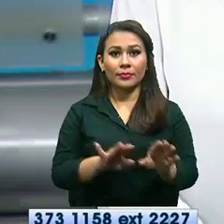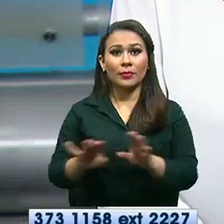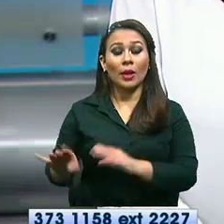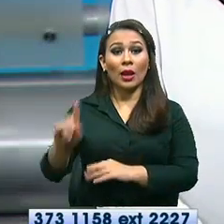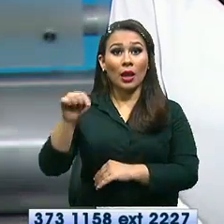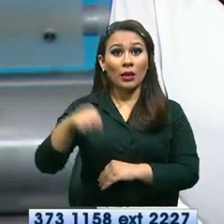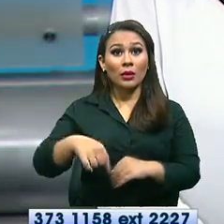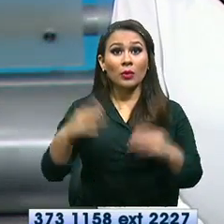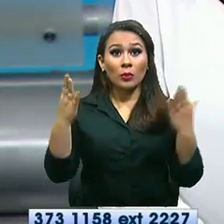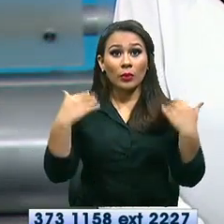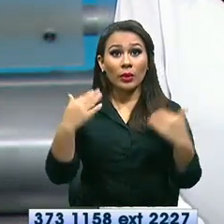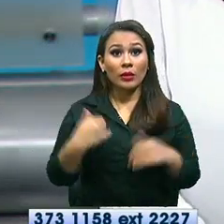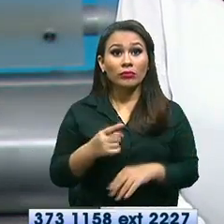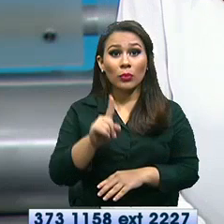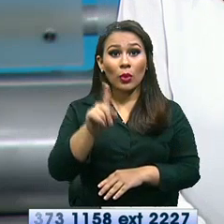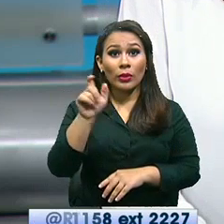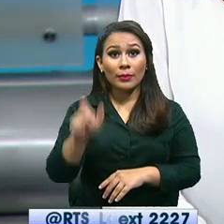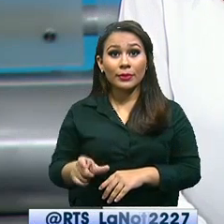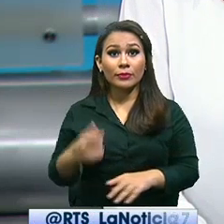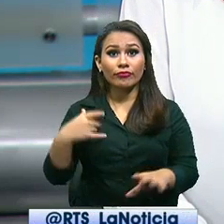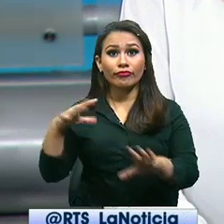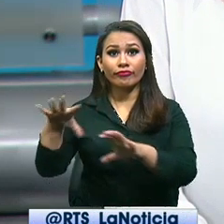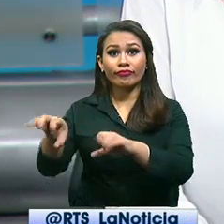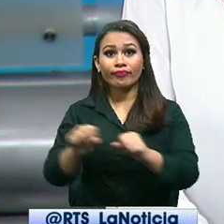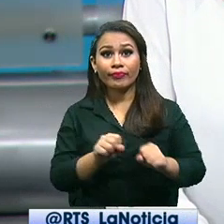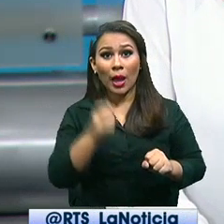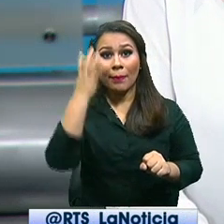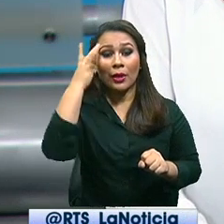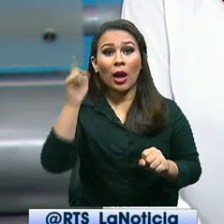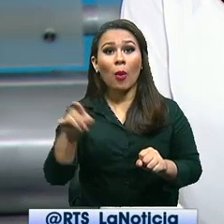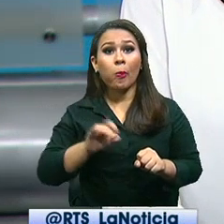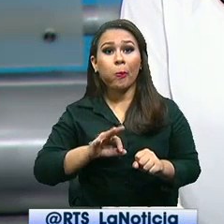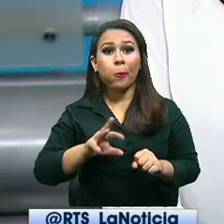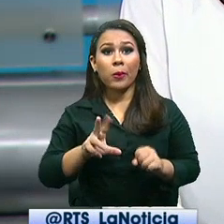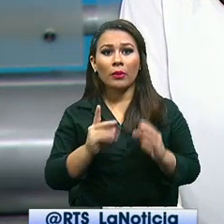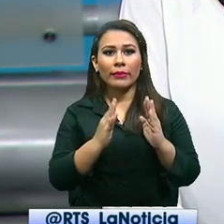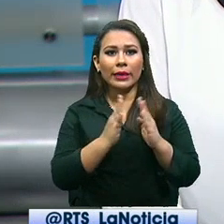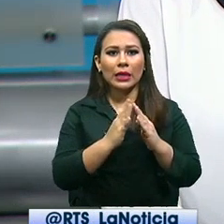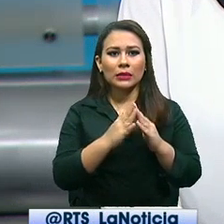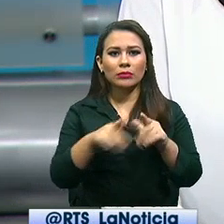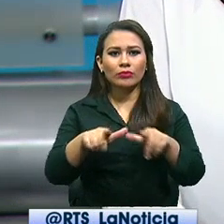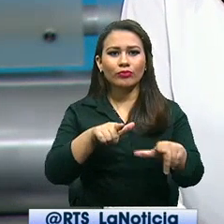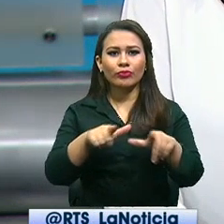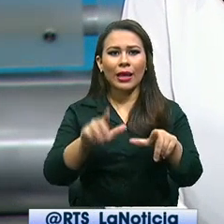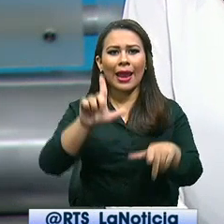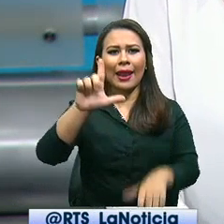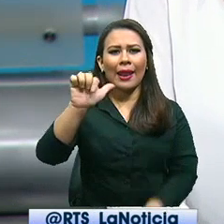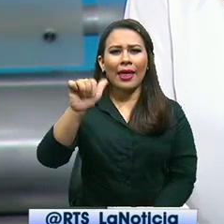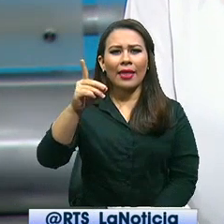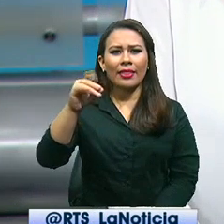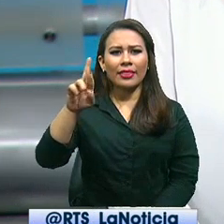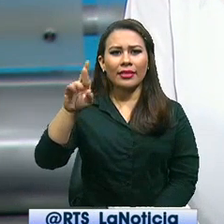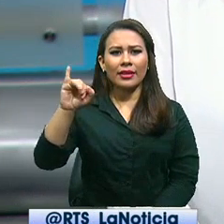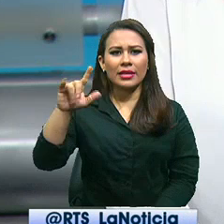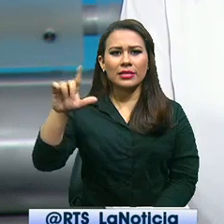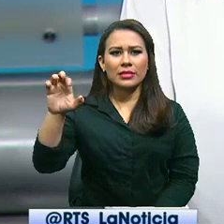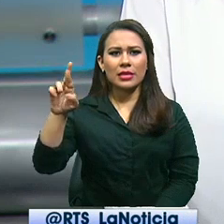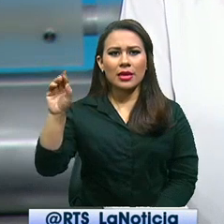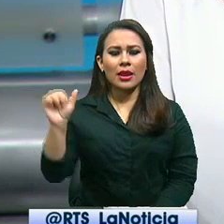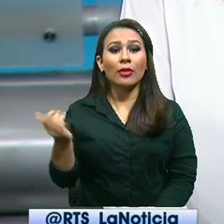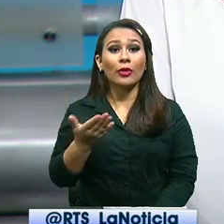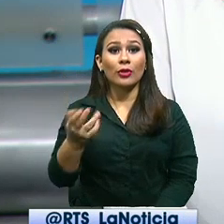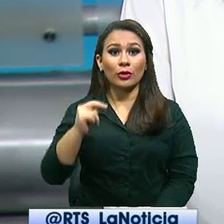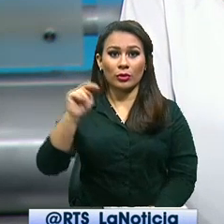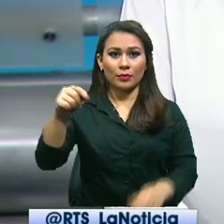hombre fue linchado por el populacho tras ser acusado de robar en una vivienda ubicada en el sector de La Ladrillera, al noroeste de Guayaquil. La